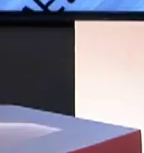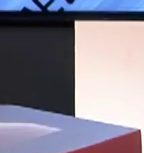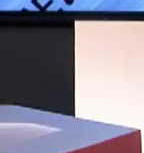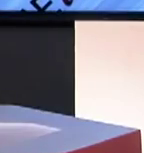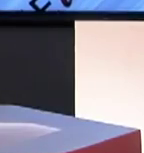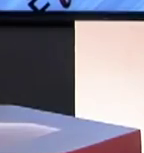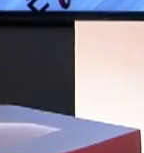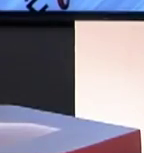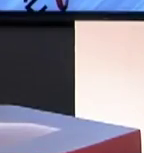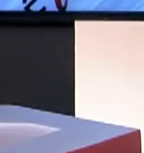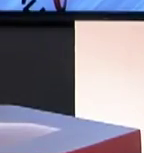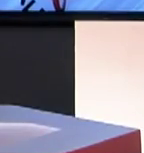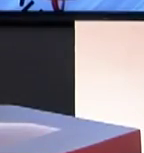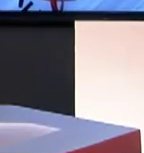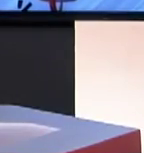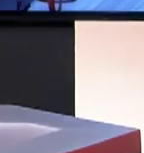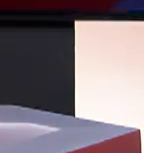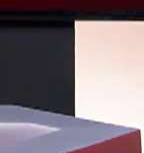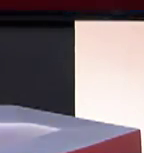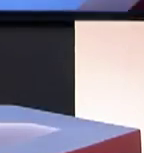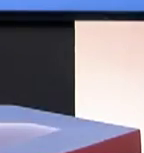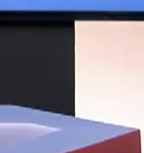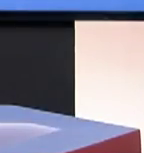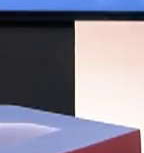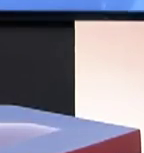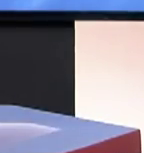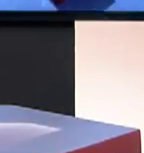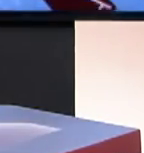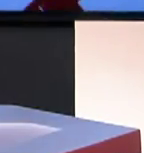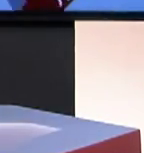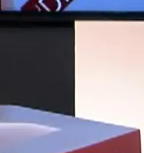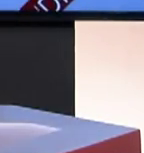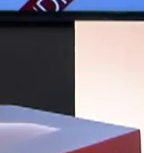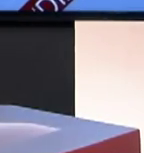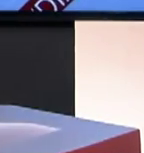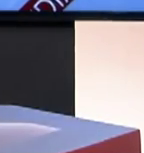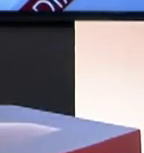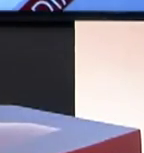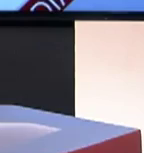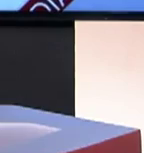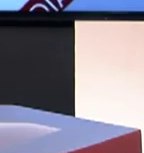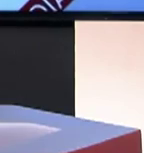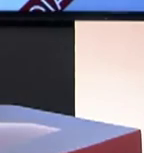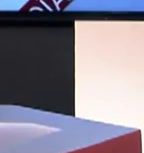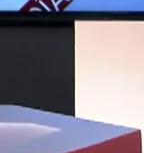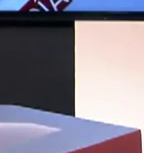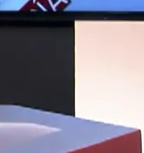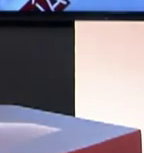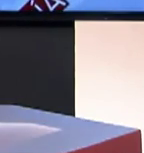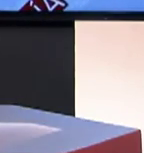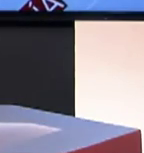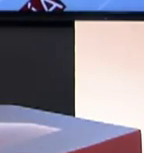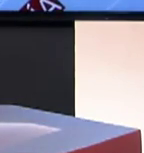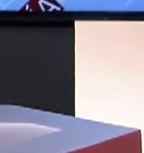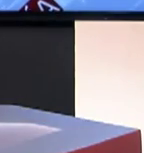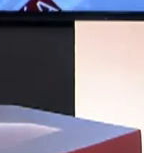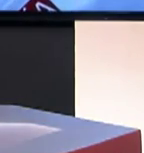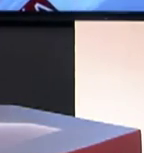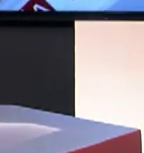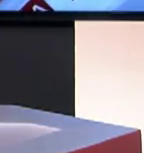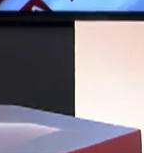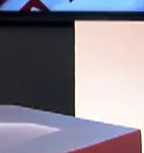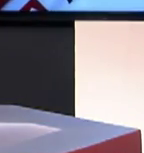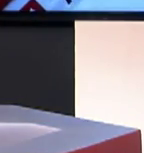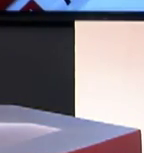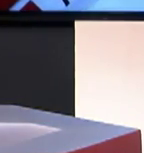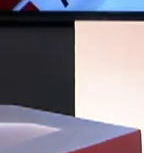buenos días, director, gracias por estar con nosotros. Y buenos días, Omar, buenos días. Concluyó la ronda 3.1 y sigue la reactivación petrolera en